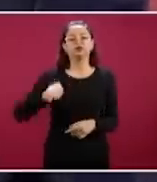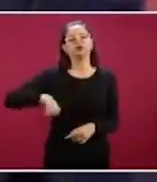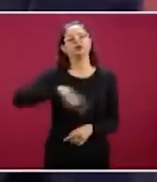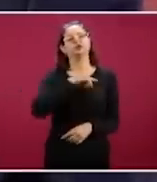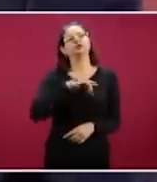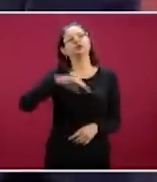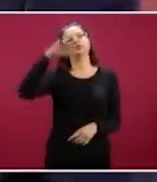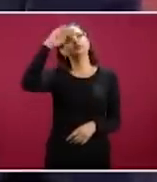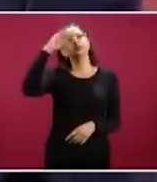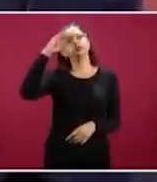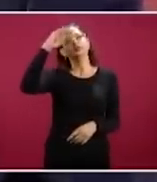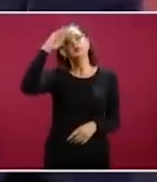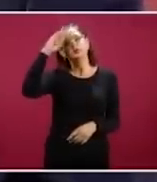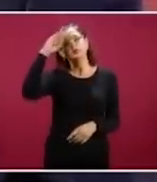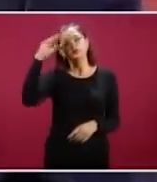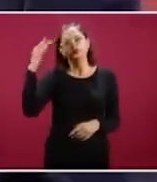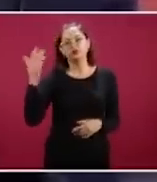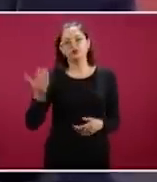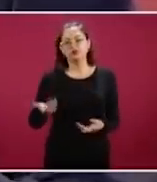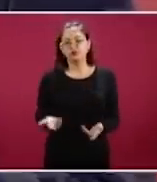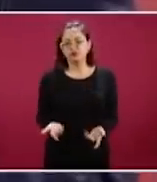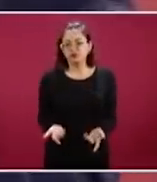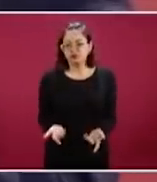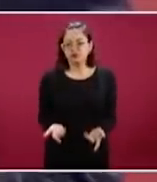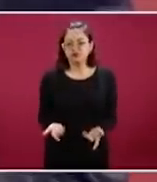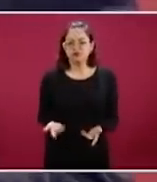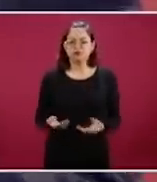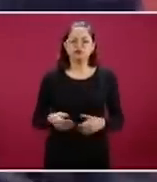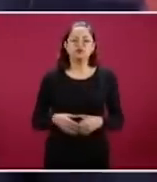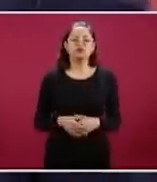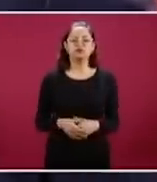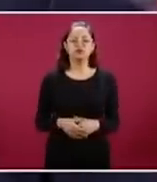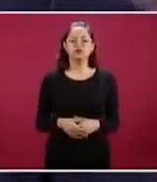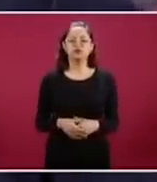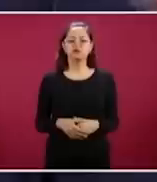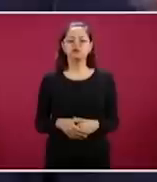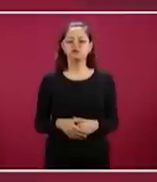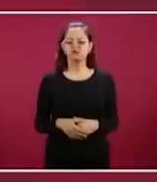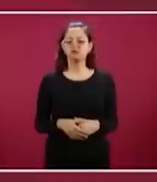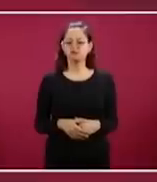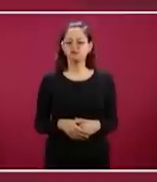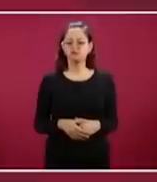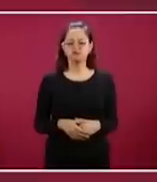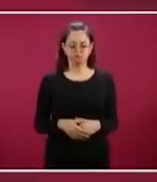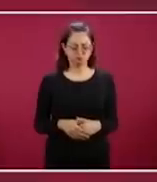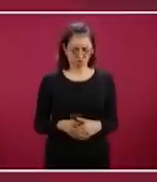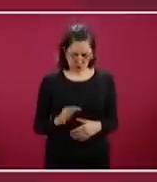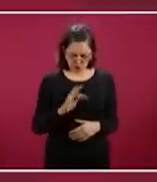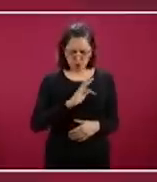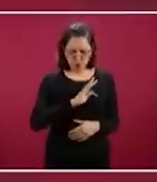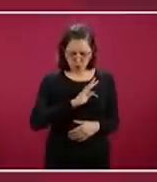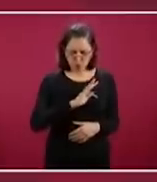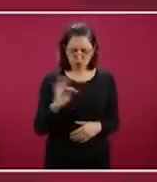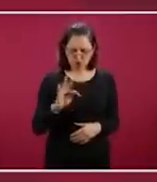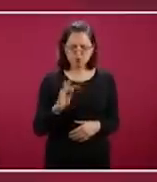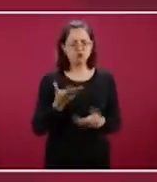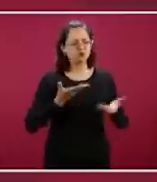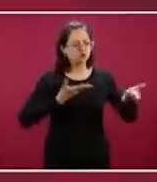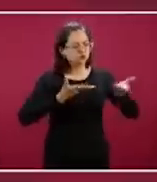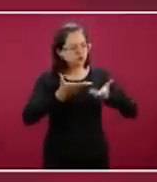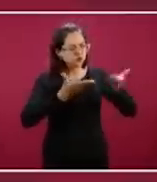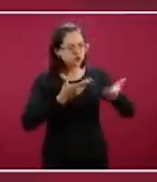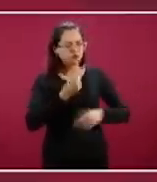consideramos que vamos a convencer al gobierno de Estados